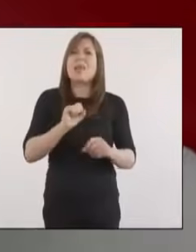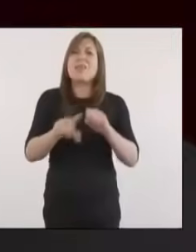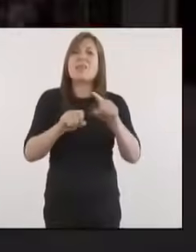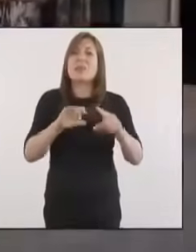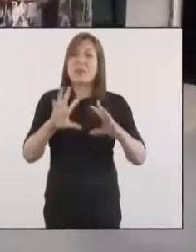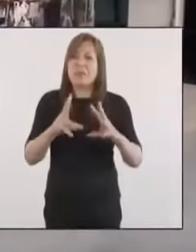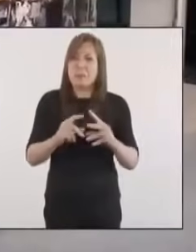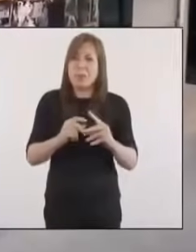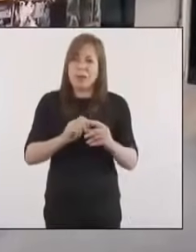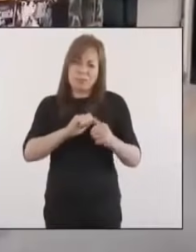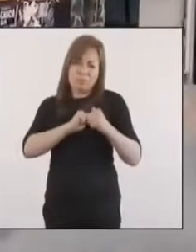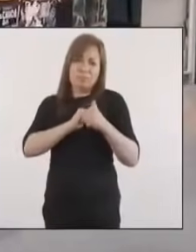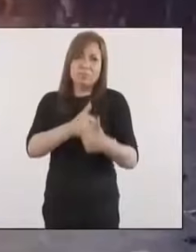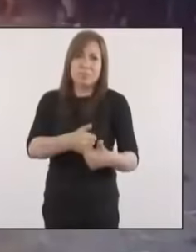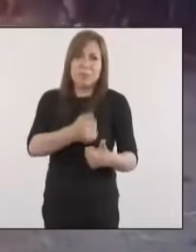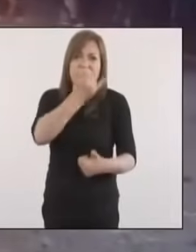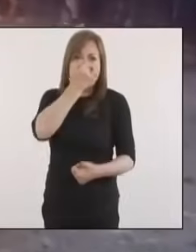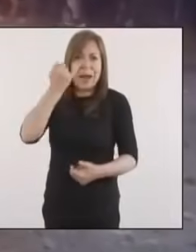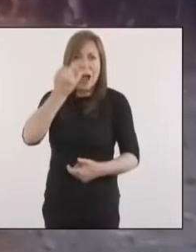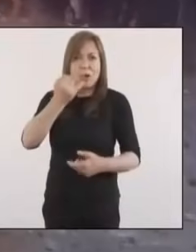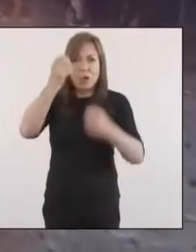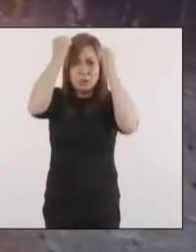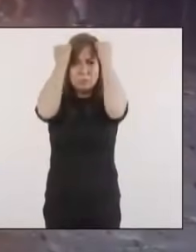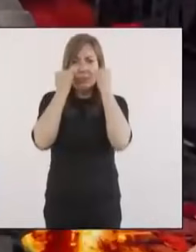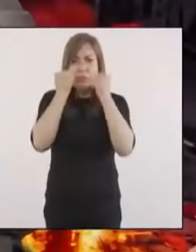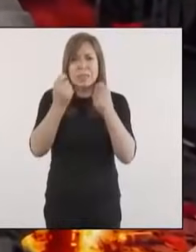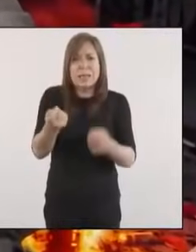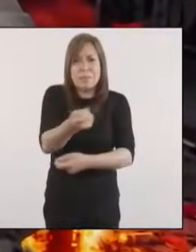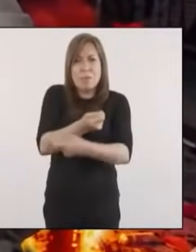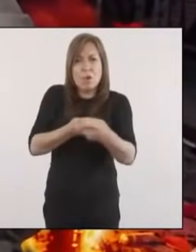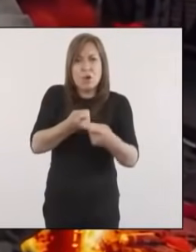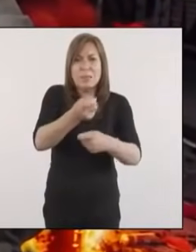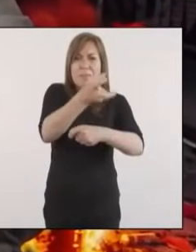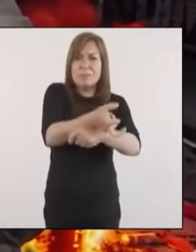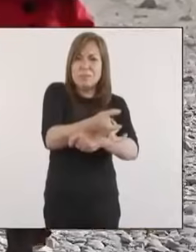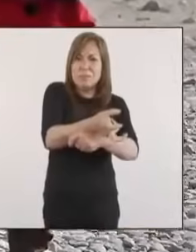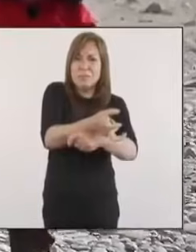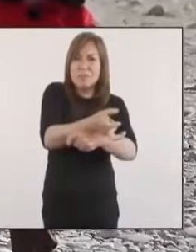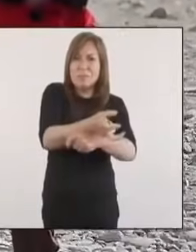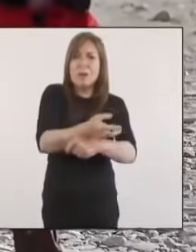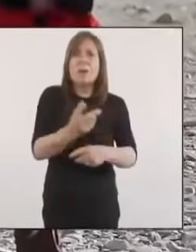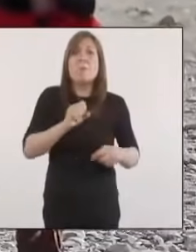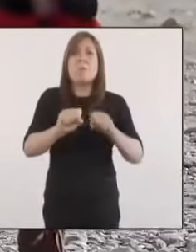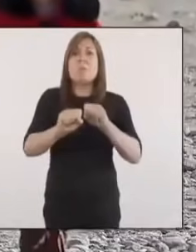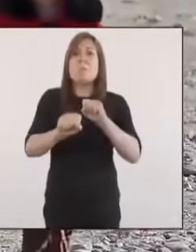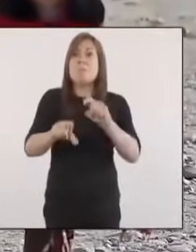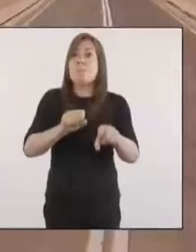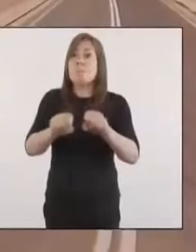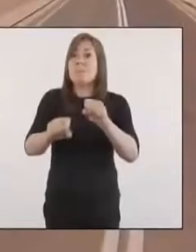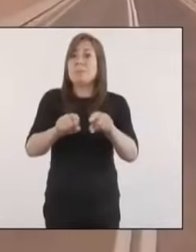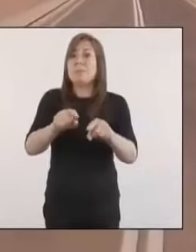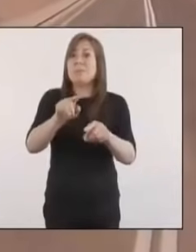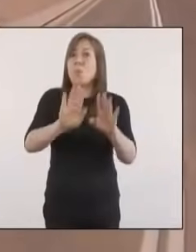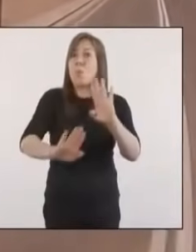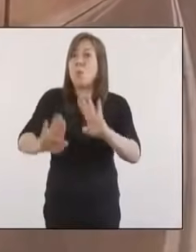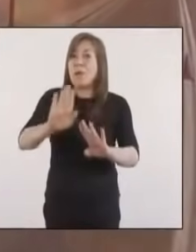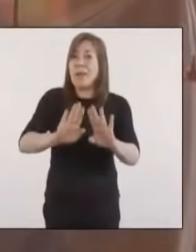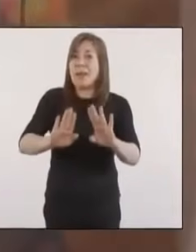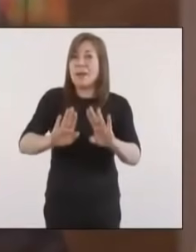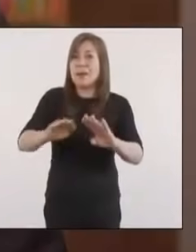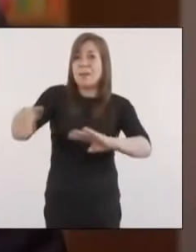la familia? ¿En combatir el narcoterrorismo y la delincuencia? ¿En proteger nuestras fronteras de la inmigración